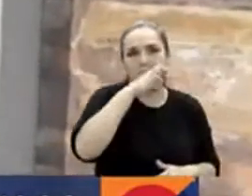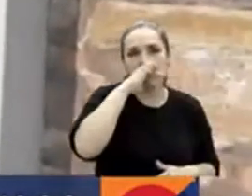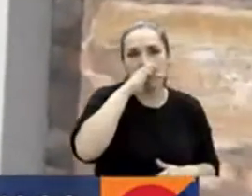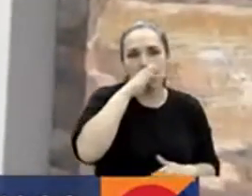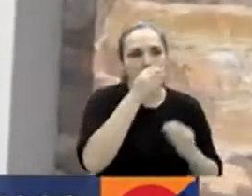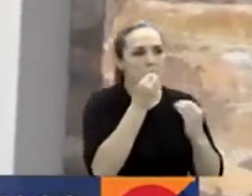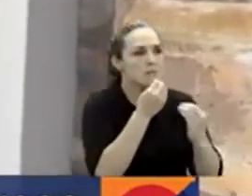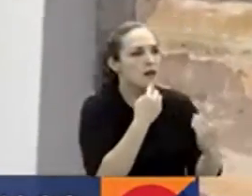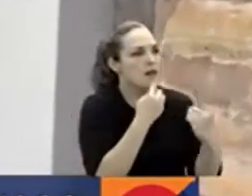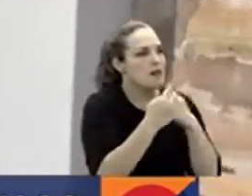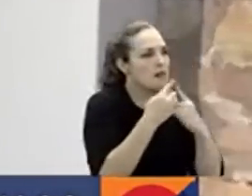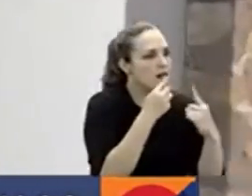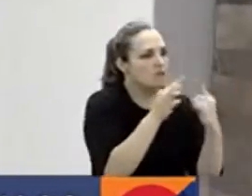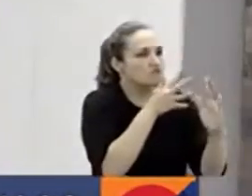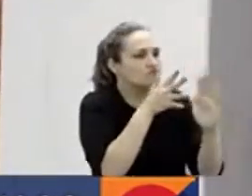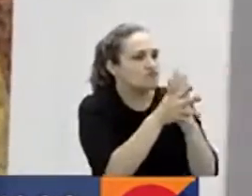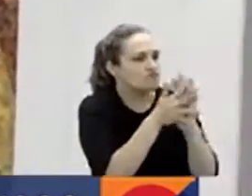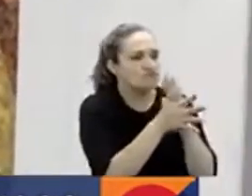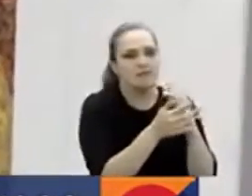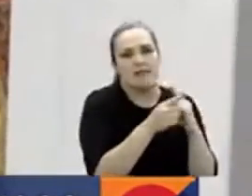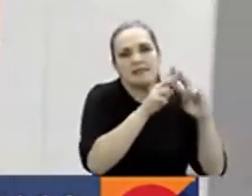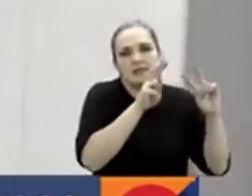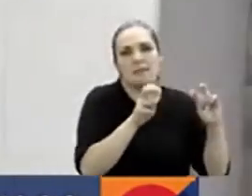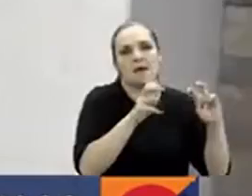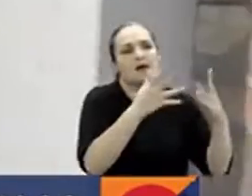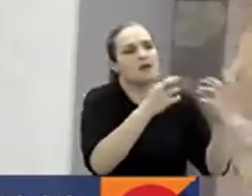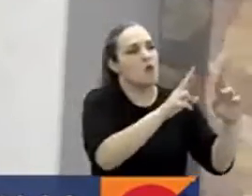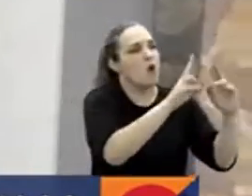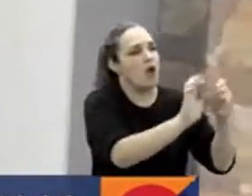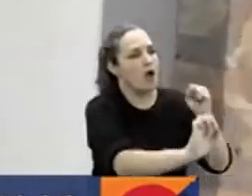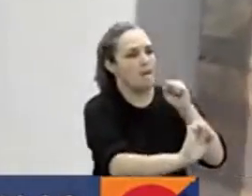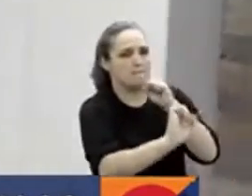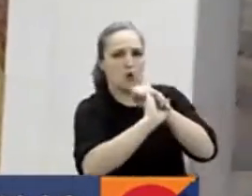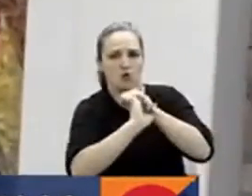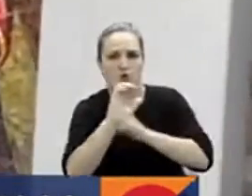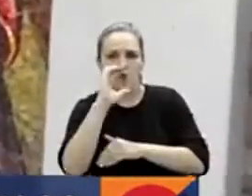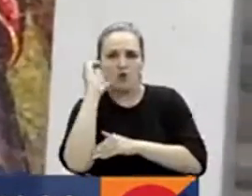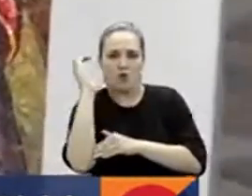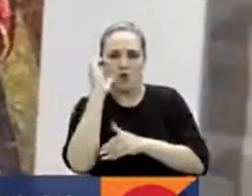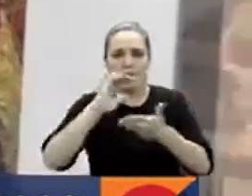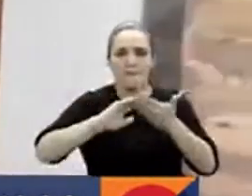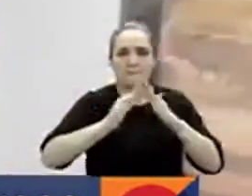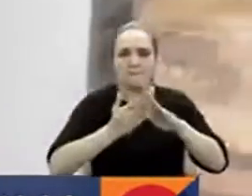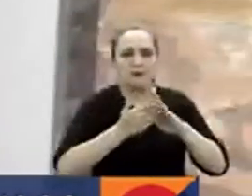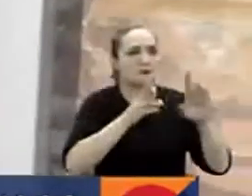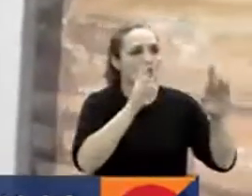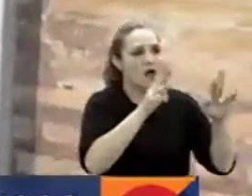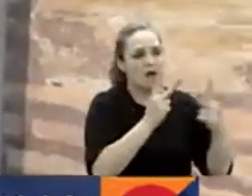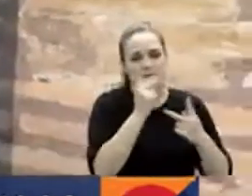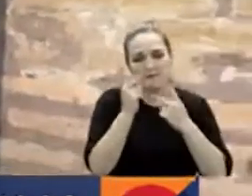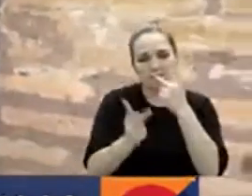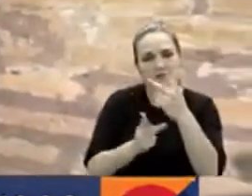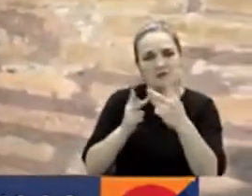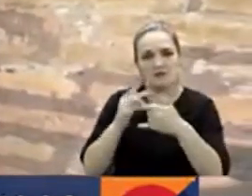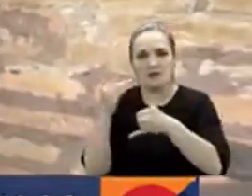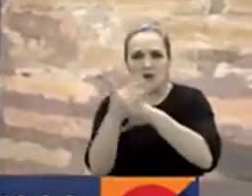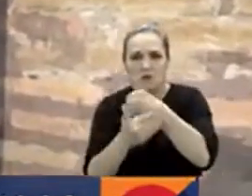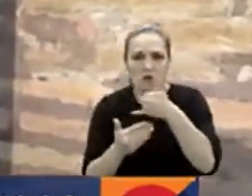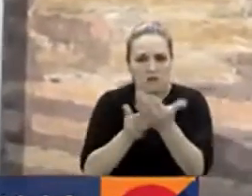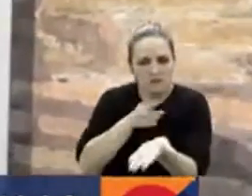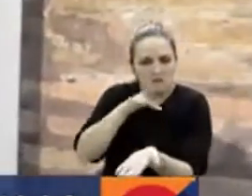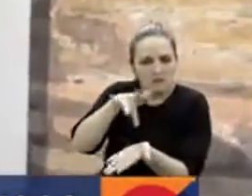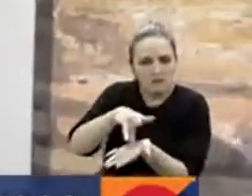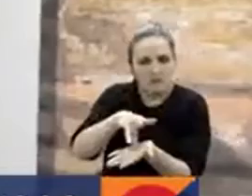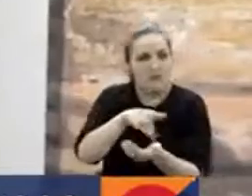de el apoyo total a la paz, con una visita a nuestro territorio nacional, y la respuesta de